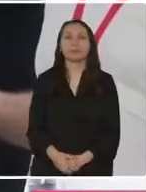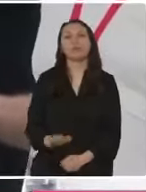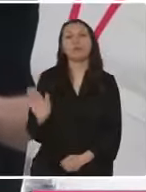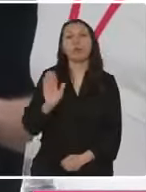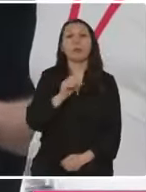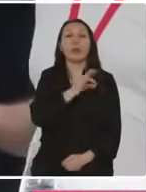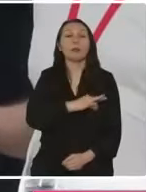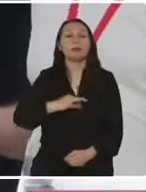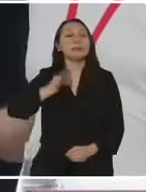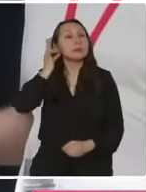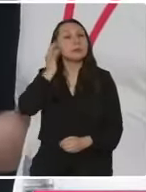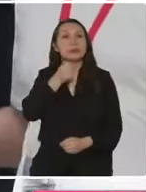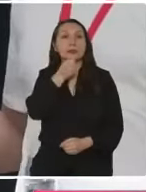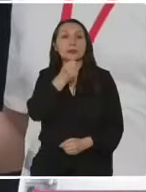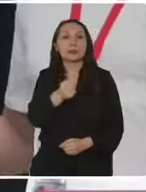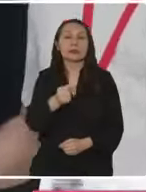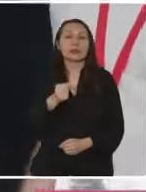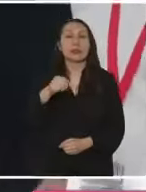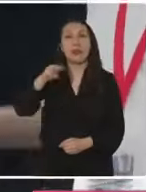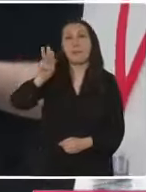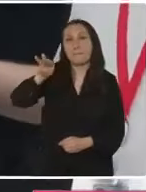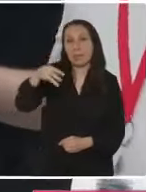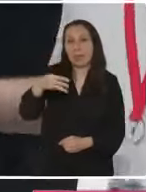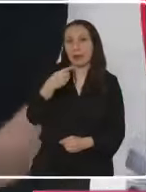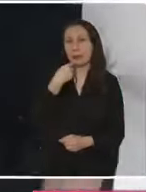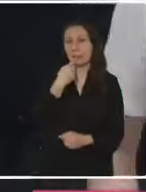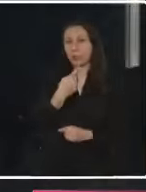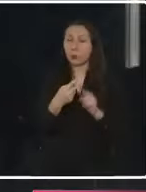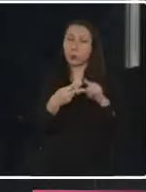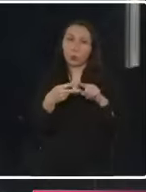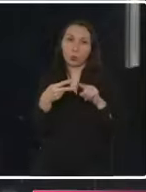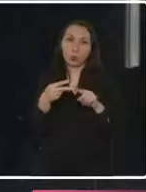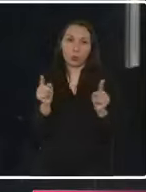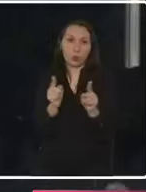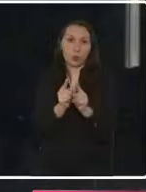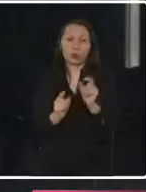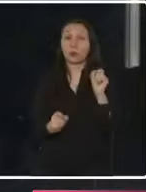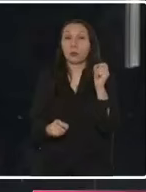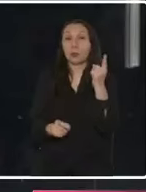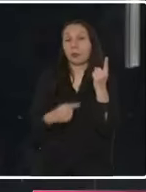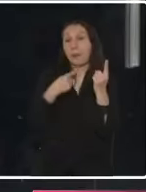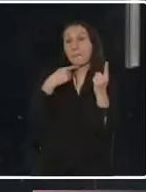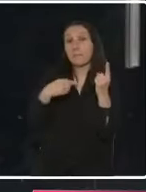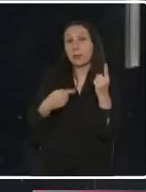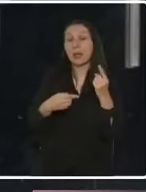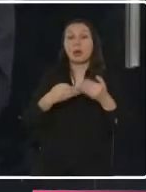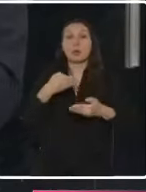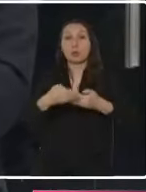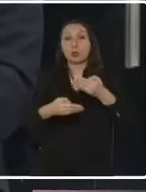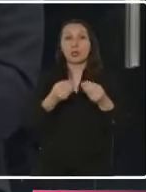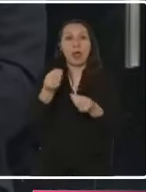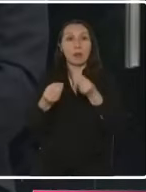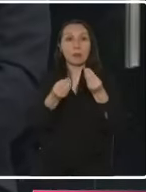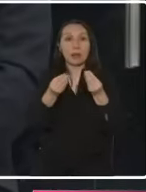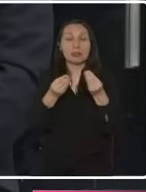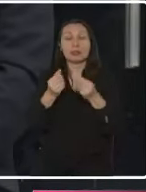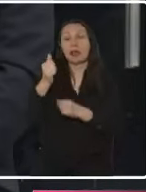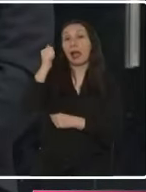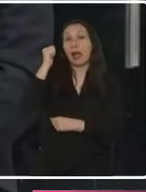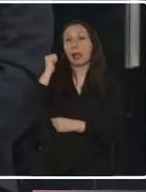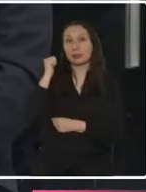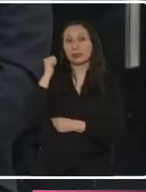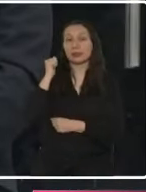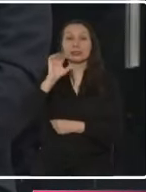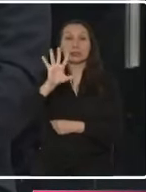Hola, ministra. Danilo Villegas, de Mega. Dos consultas brevemente. Primero, preguntarle por este procedimiento que ocurre durante la jornada de ayer en